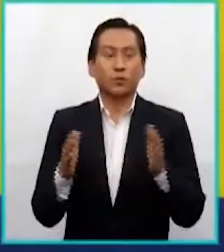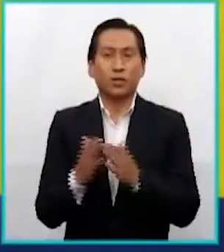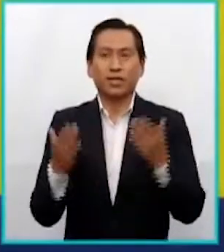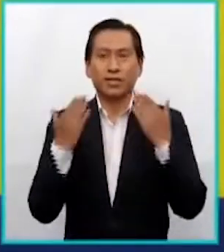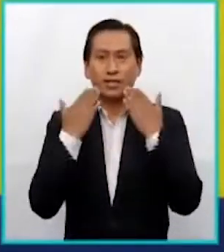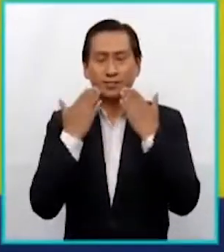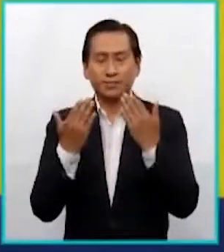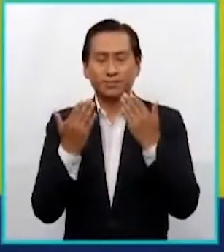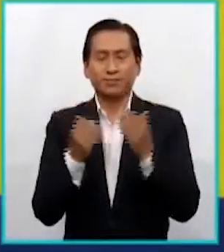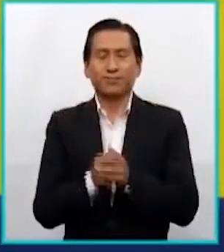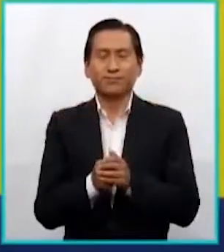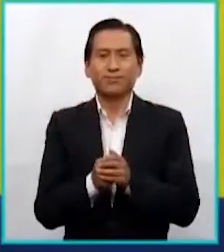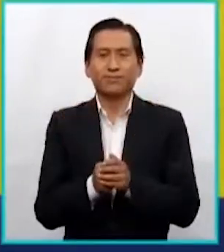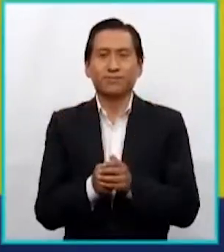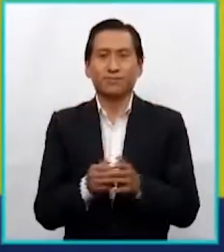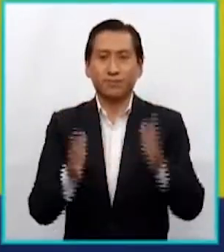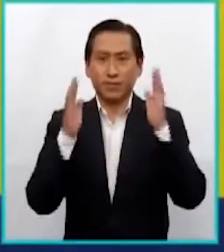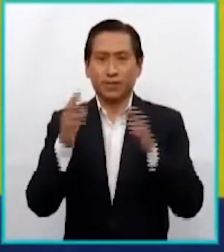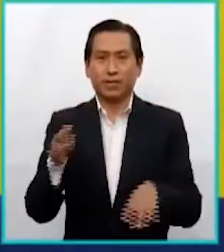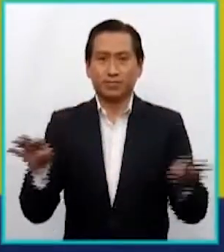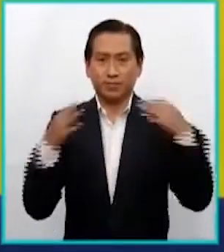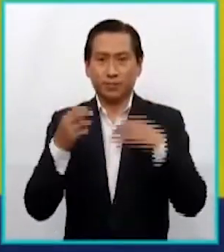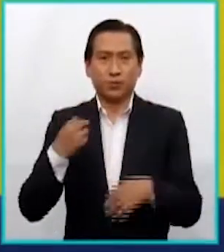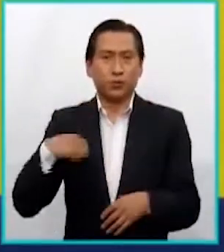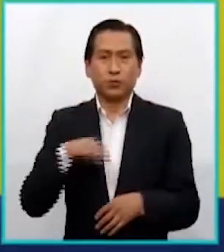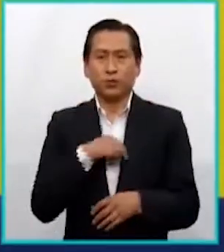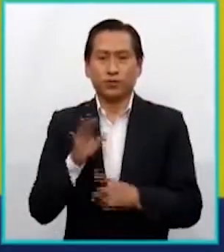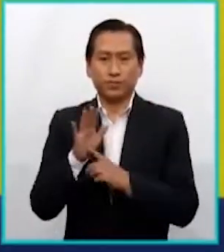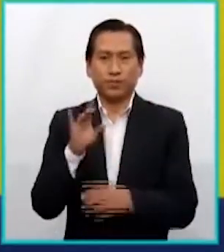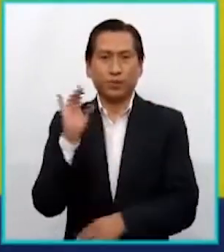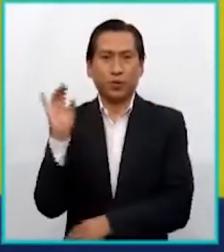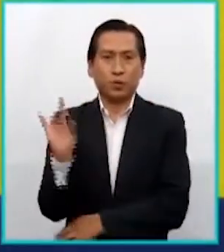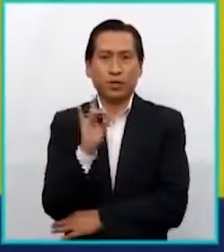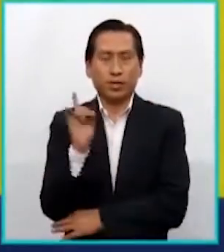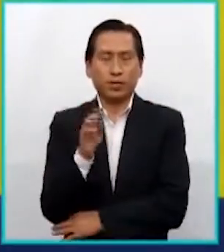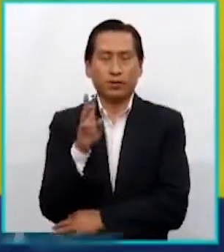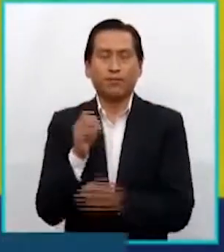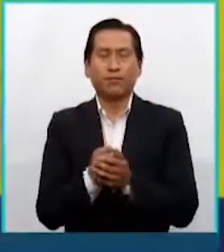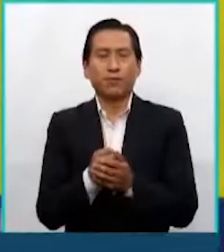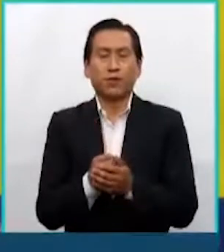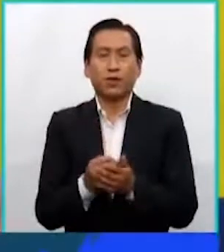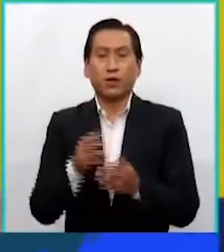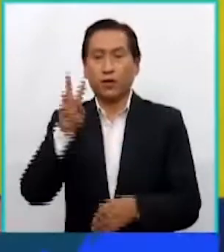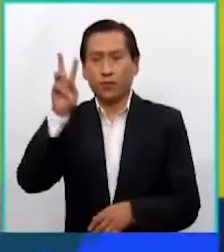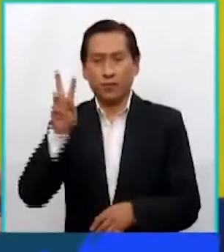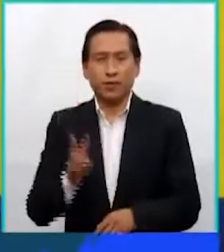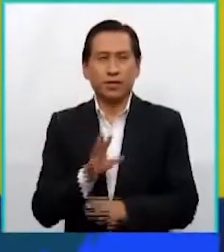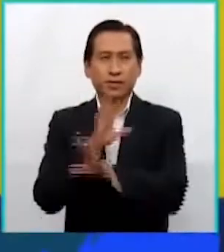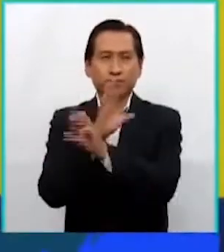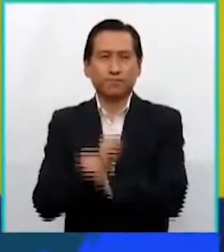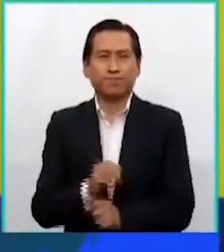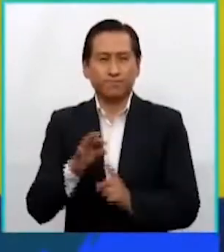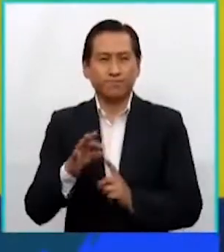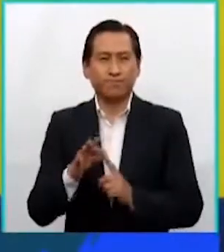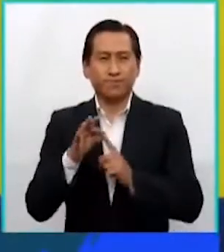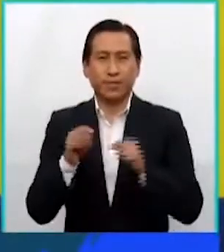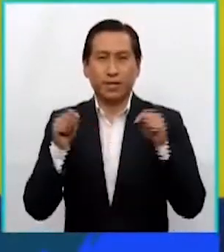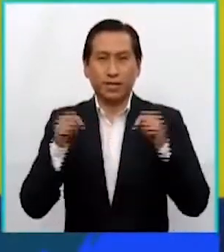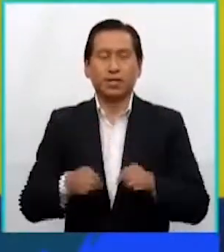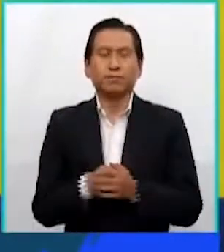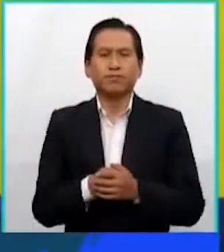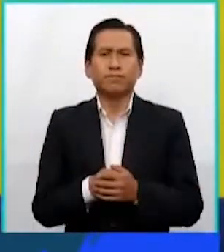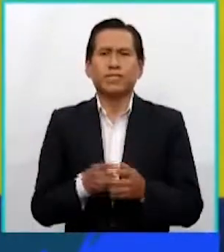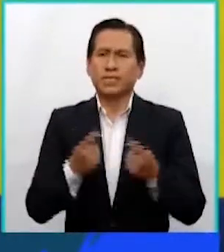Muchísimas gracias por estar conectados con nuestra señal, con la señal de Bolivia TV. Regresamos a nuestros viernes especiales acá en estudio.